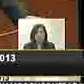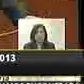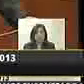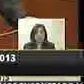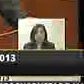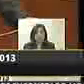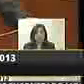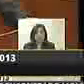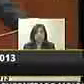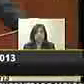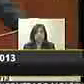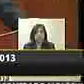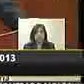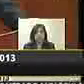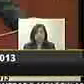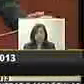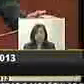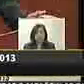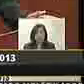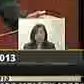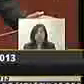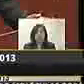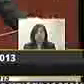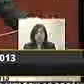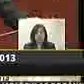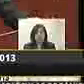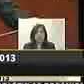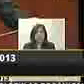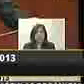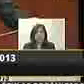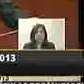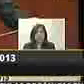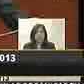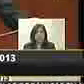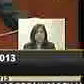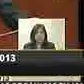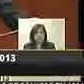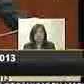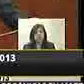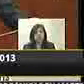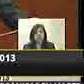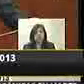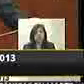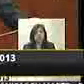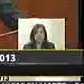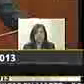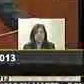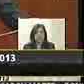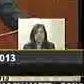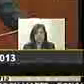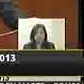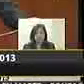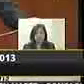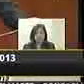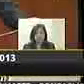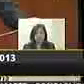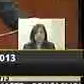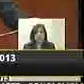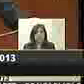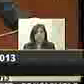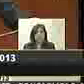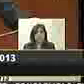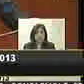con incorporación de tecnologías, tenemos 30 millones de soles para colocar en líneas de financiamiento al